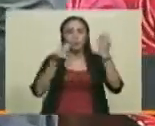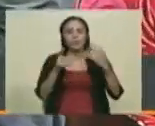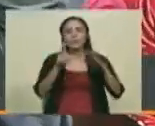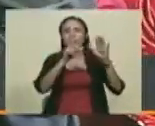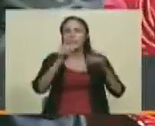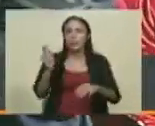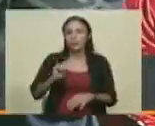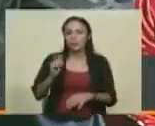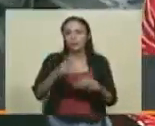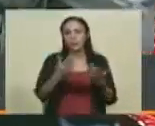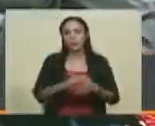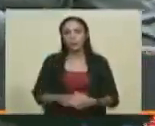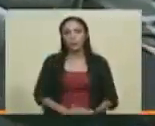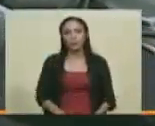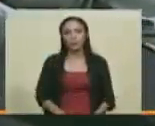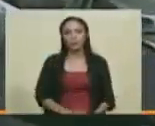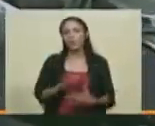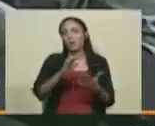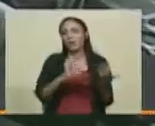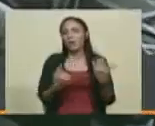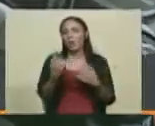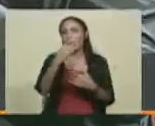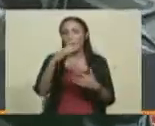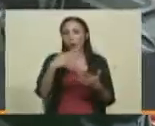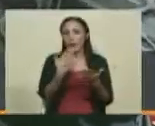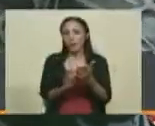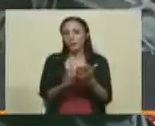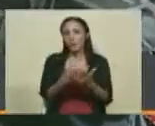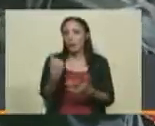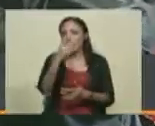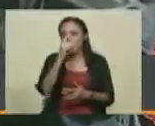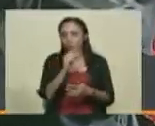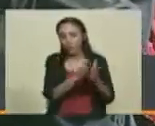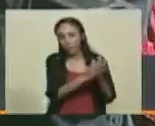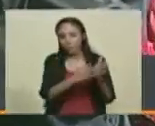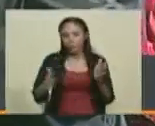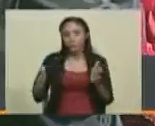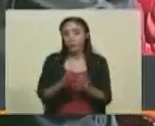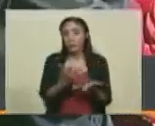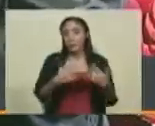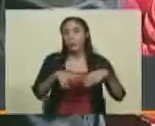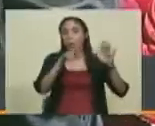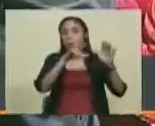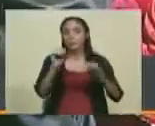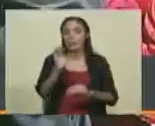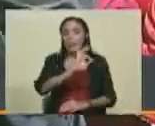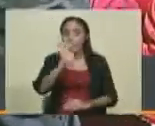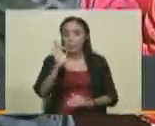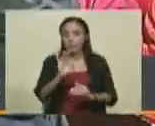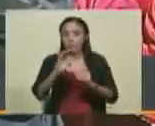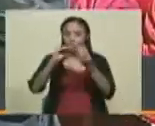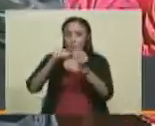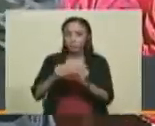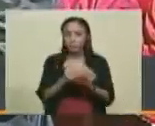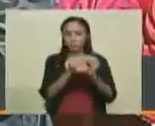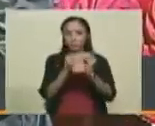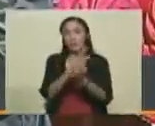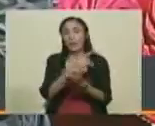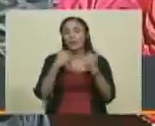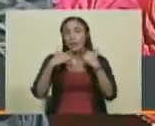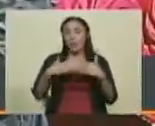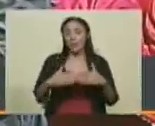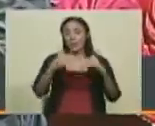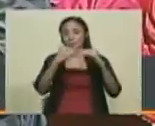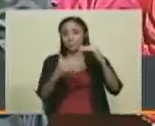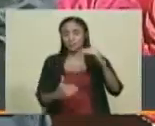6 meses hasta un año, podemos recuperar hasta el 80% de la diferida.